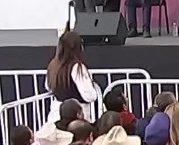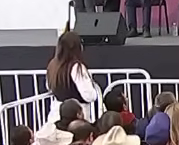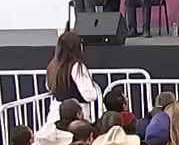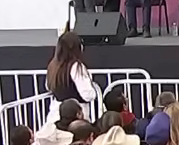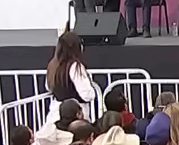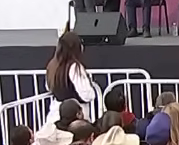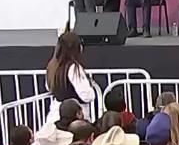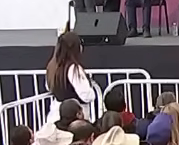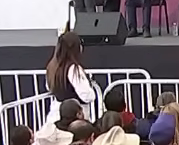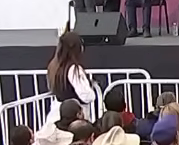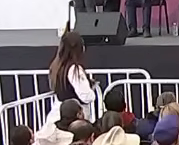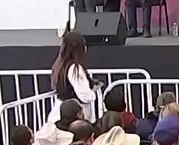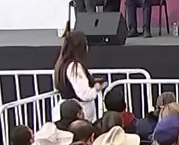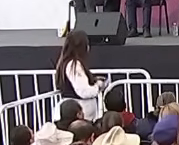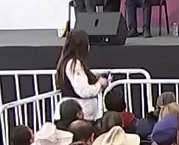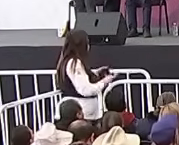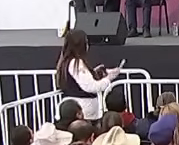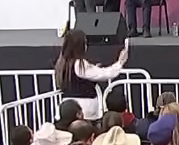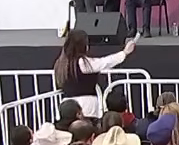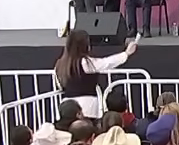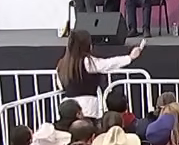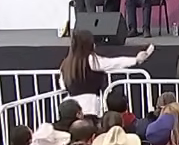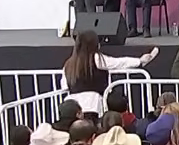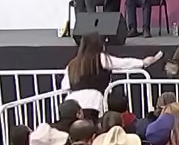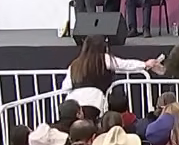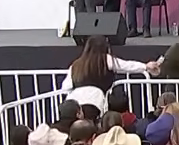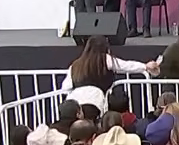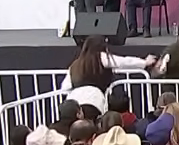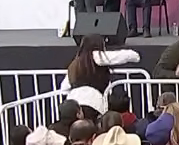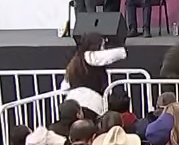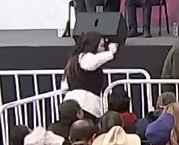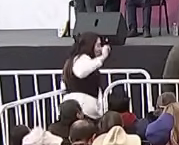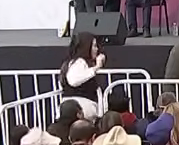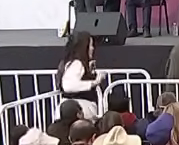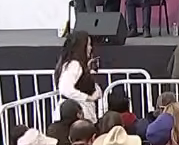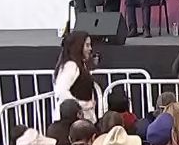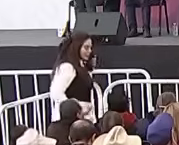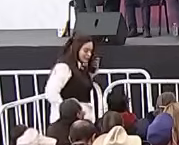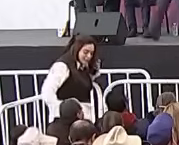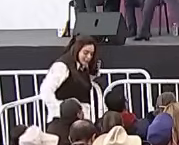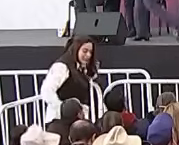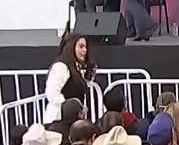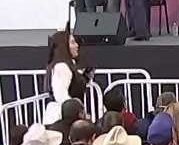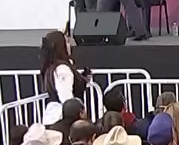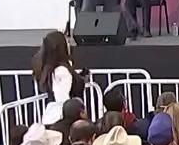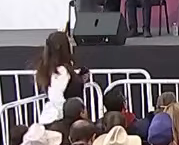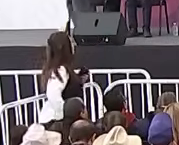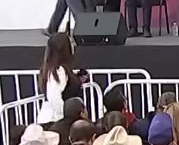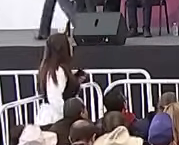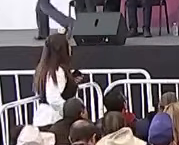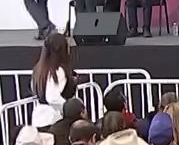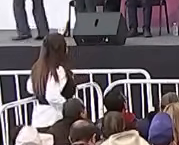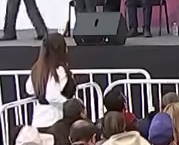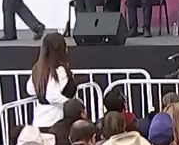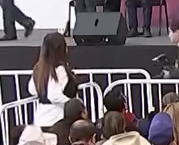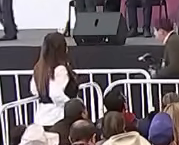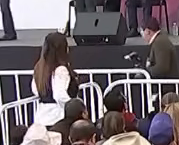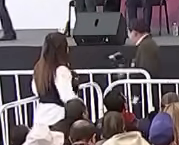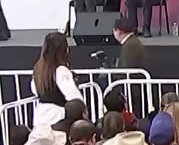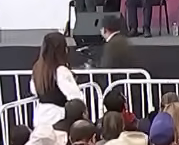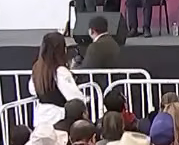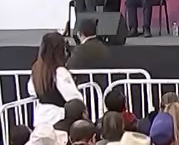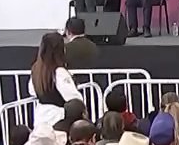Solicitamos la palabra al director general de la Comisión Nacional del Agua, ingeniero Germán Arturo Martínez